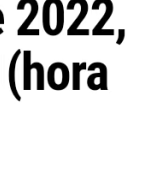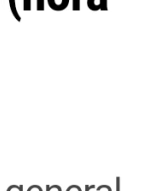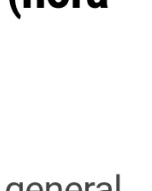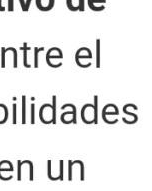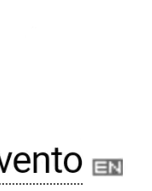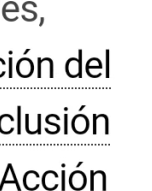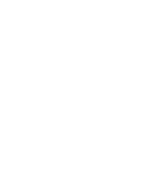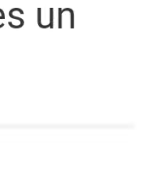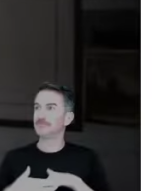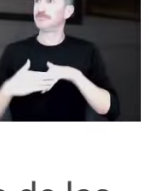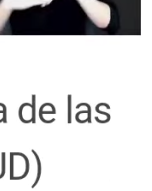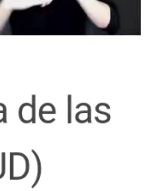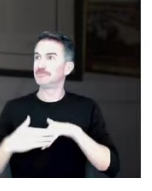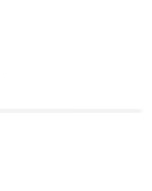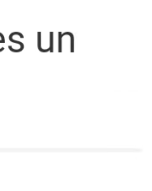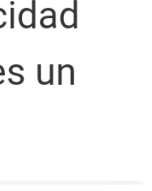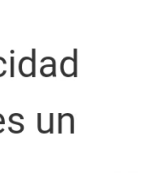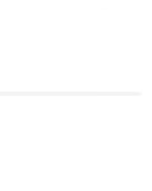todo